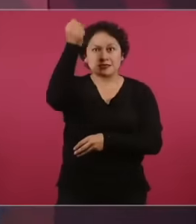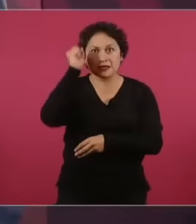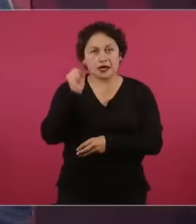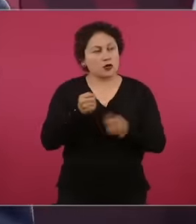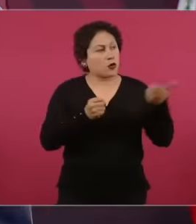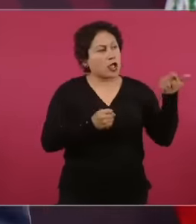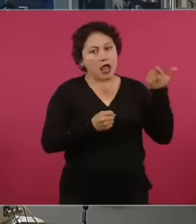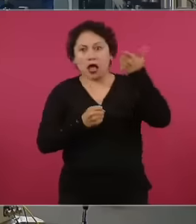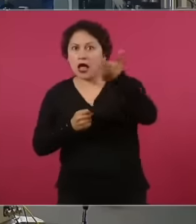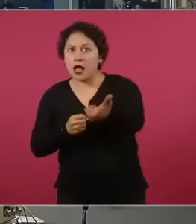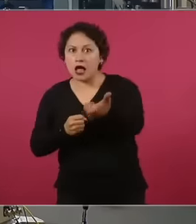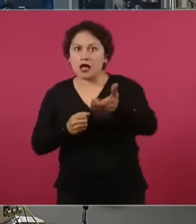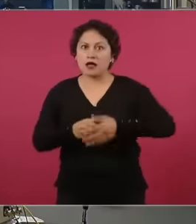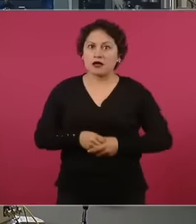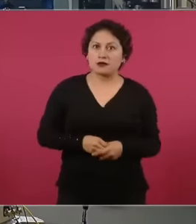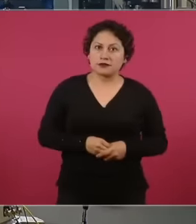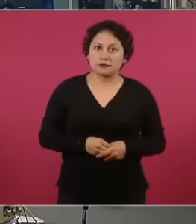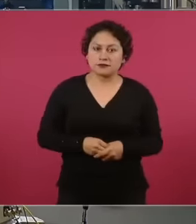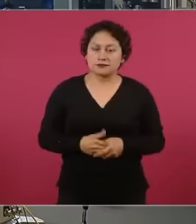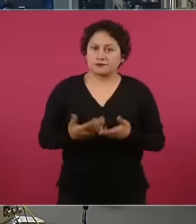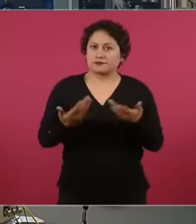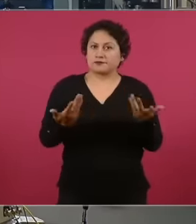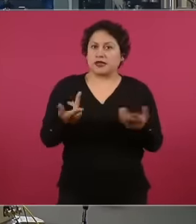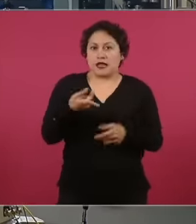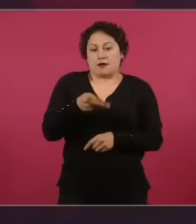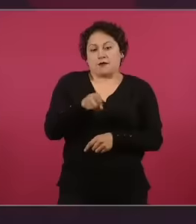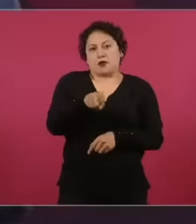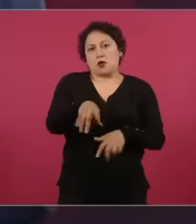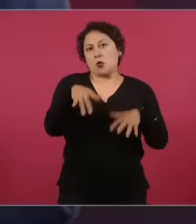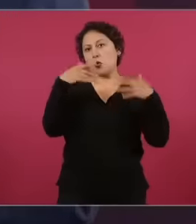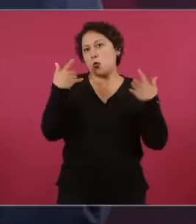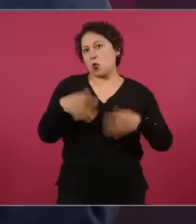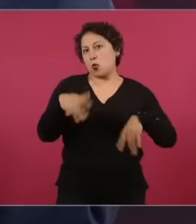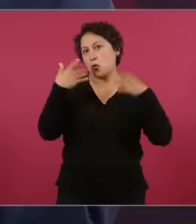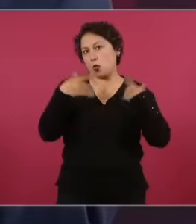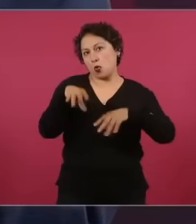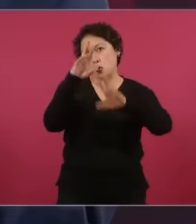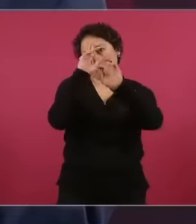Ah, pero como es eminencia,